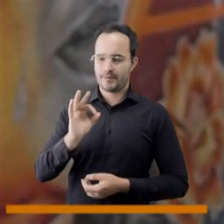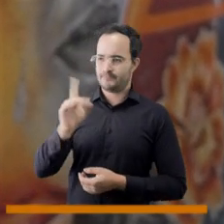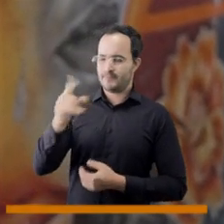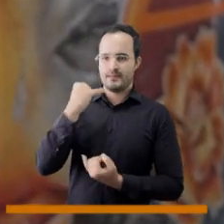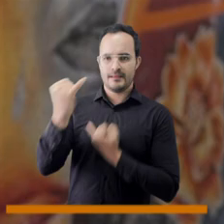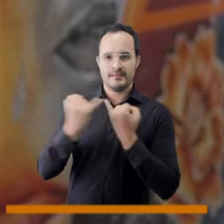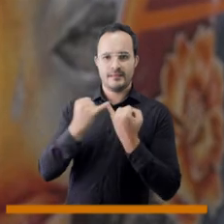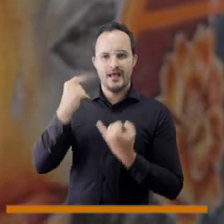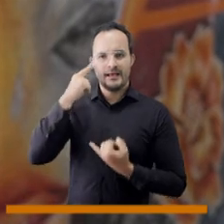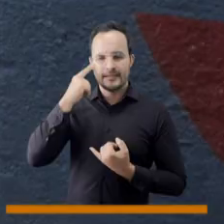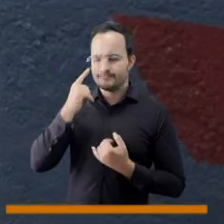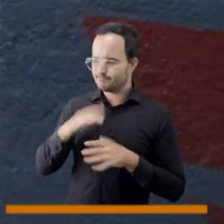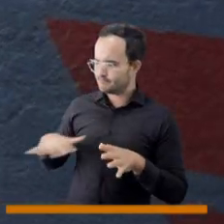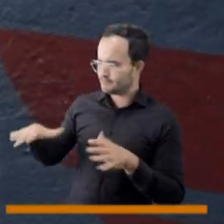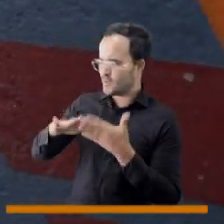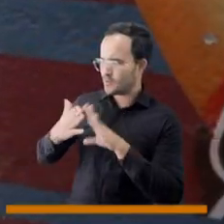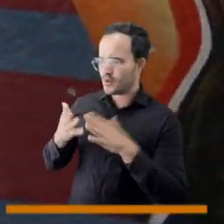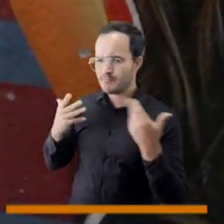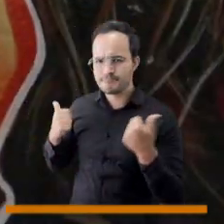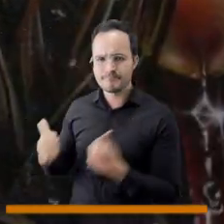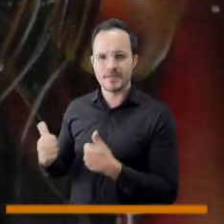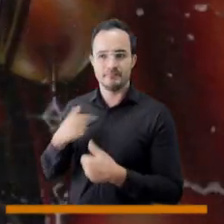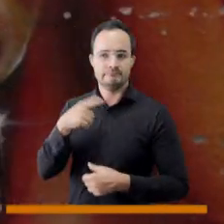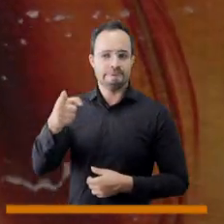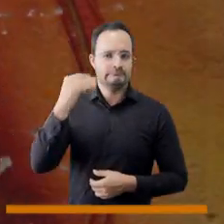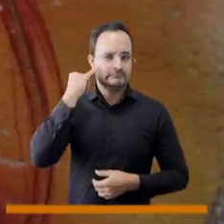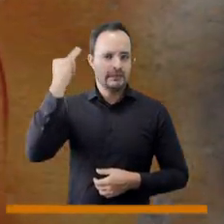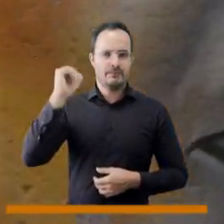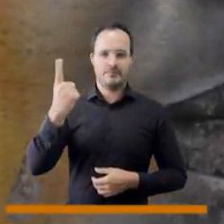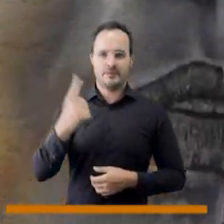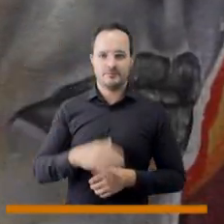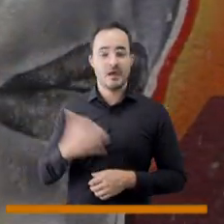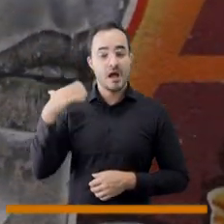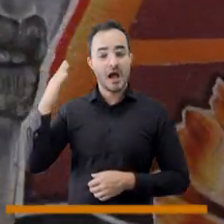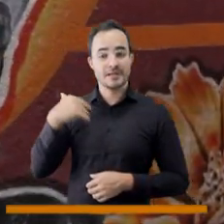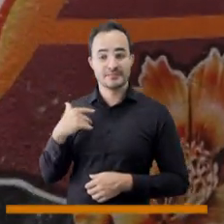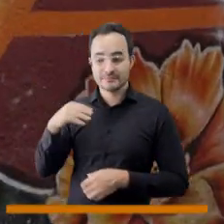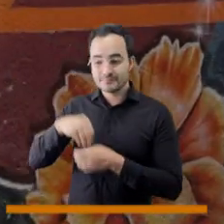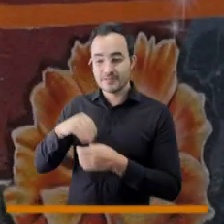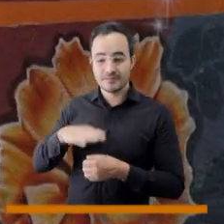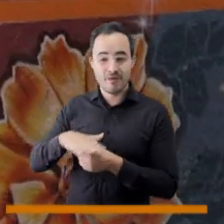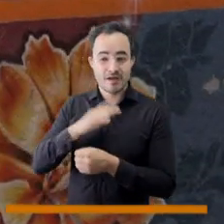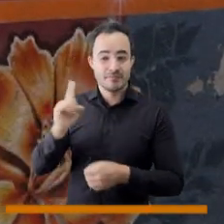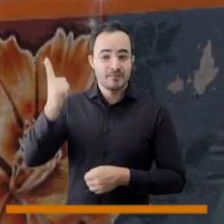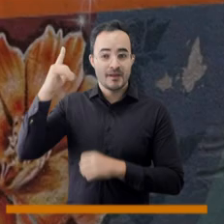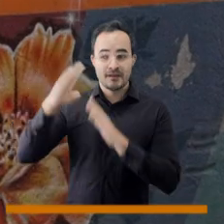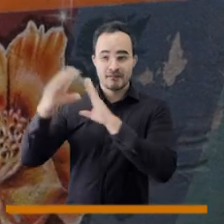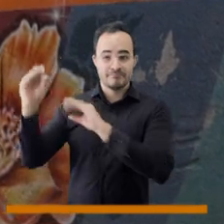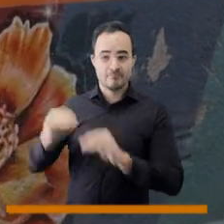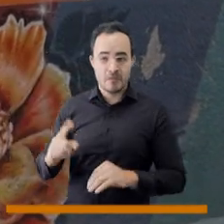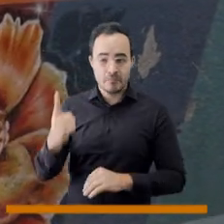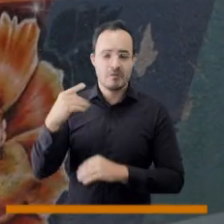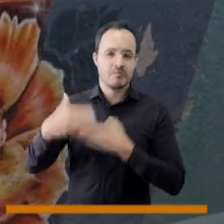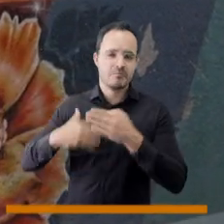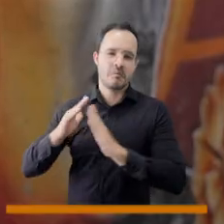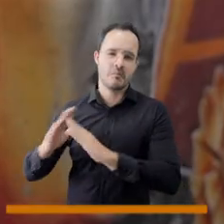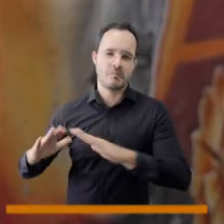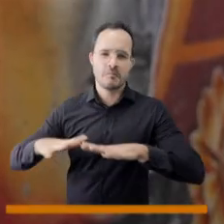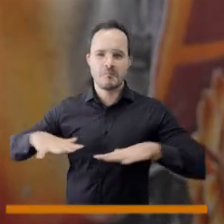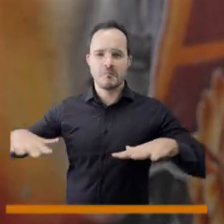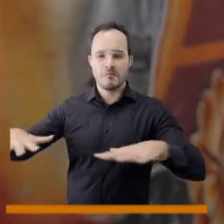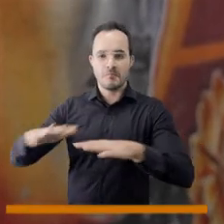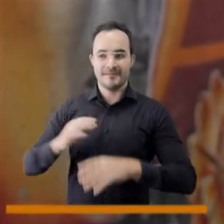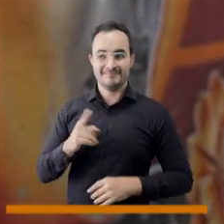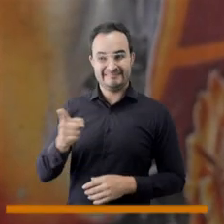plasmada porque siempre se esforzó por el bienestar de la comunidad. Fue una de las primeras habitantes, siempre ella luchó por el bienestar de